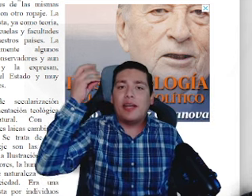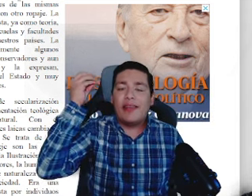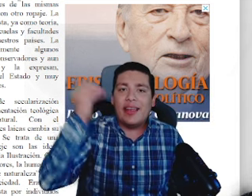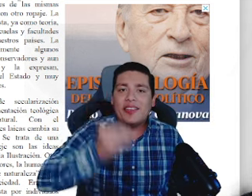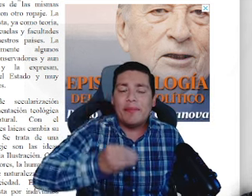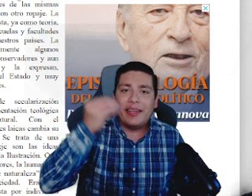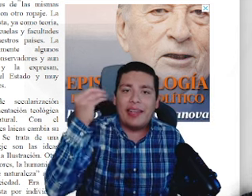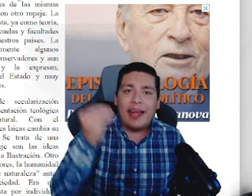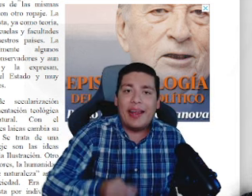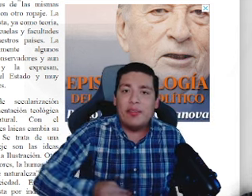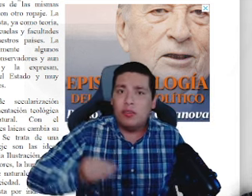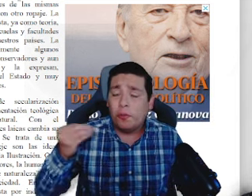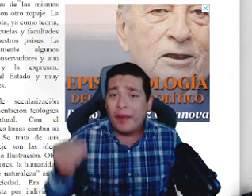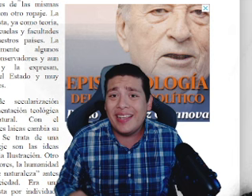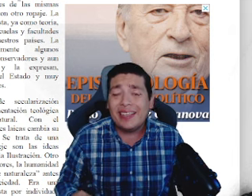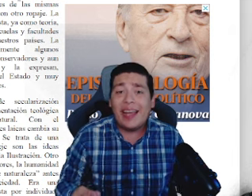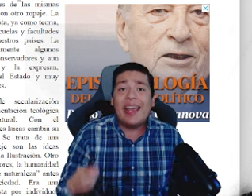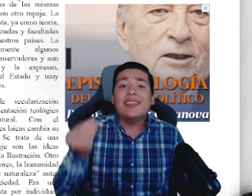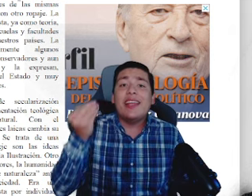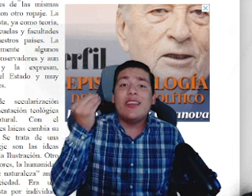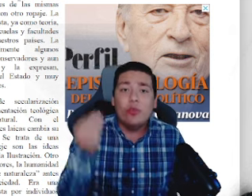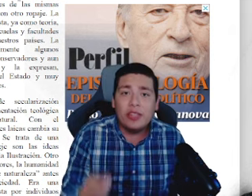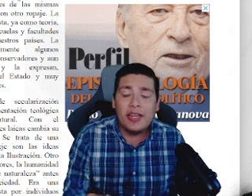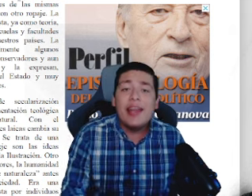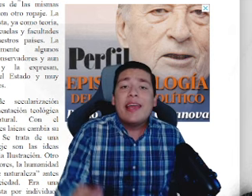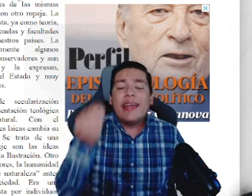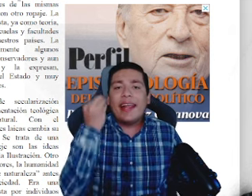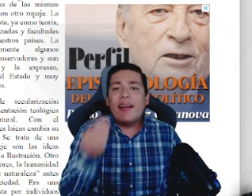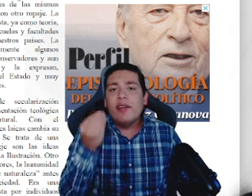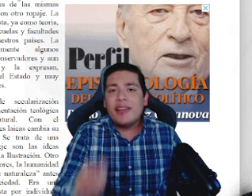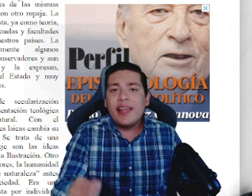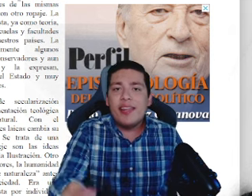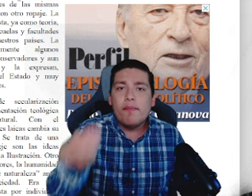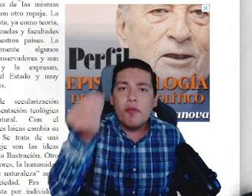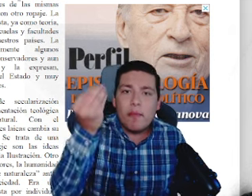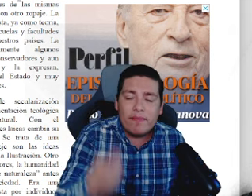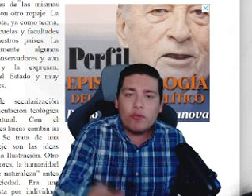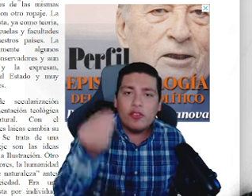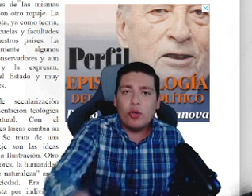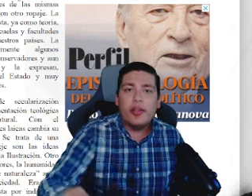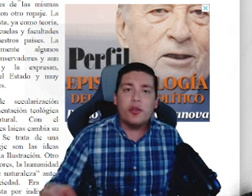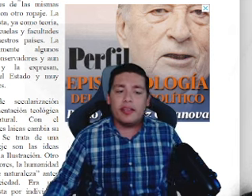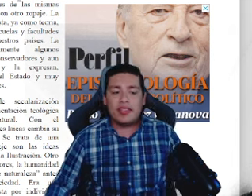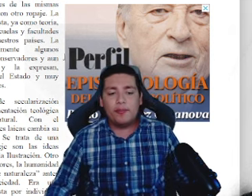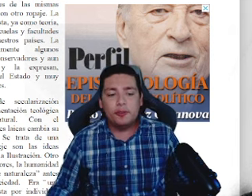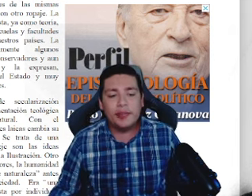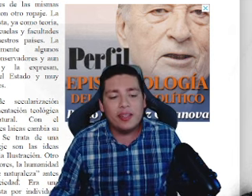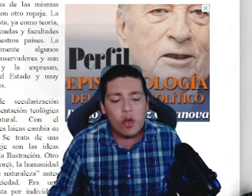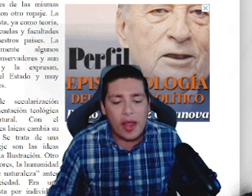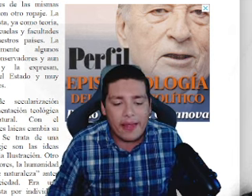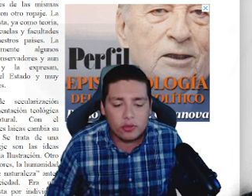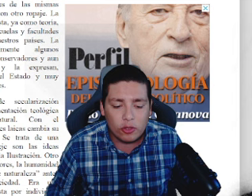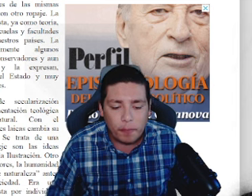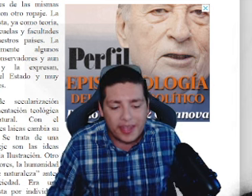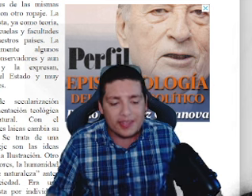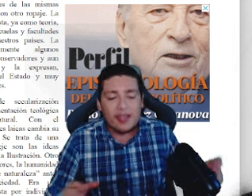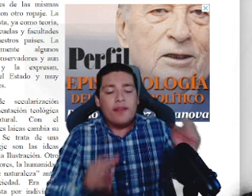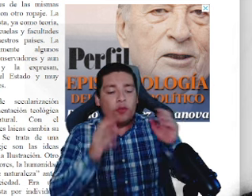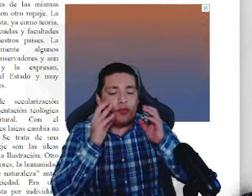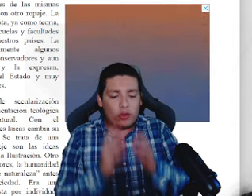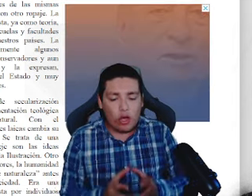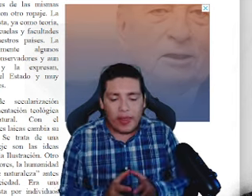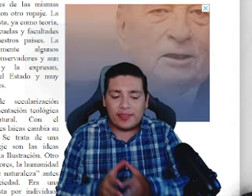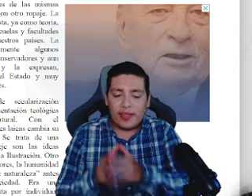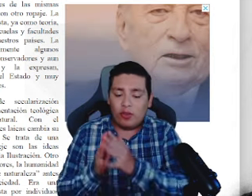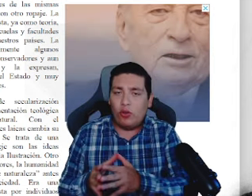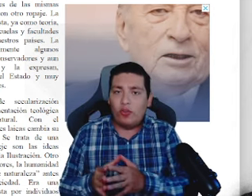la ultraderecha mexicana en nuestro país, que es inútil y que no entiende el momento histórico que estamos viviendo en nuestro país,